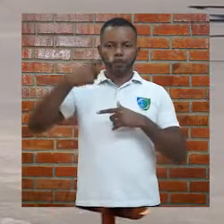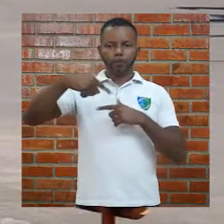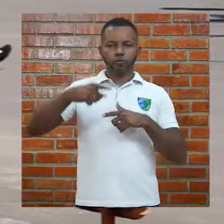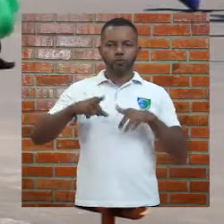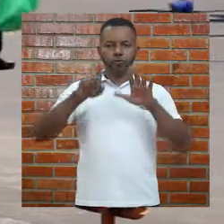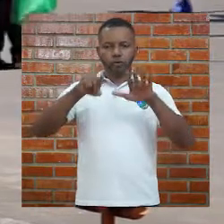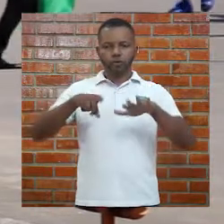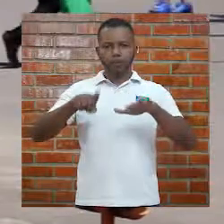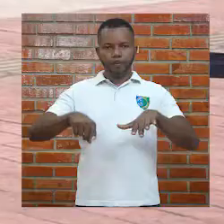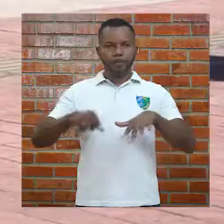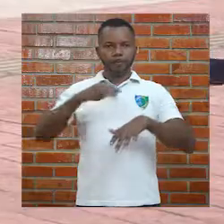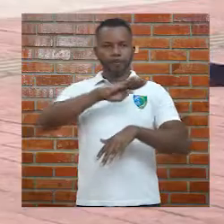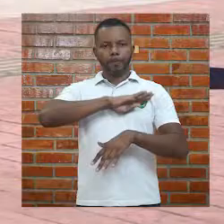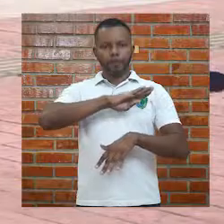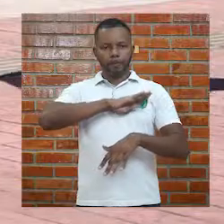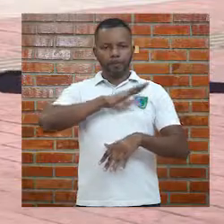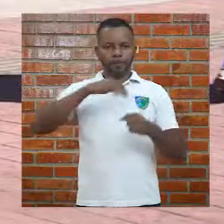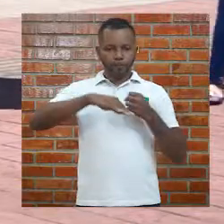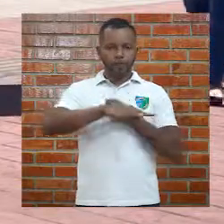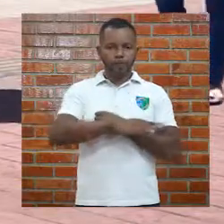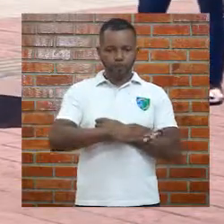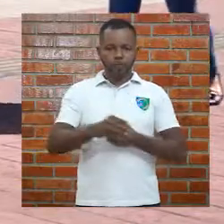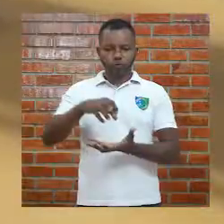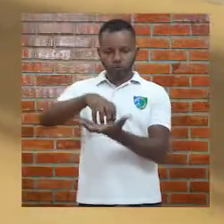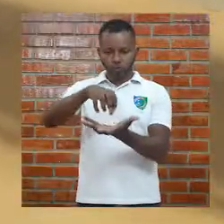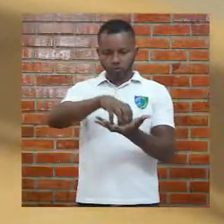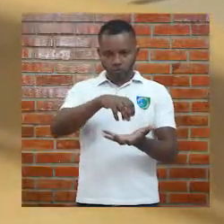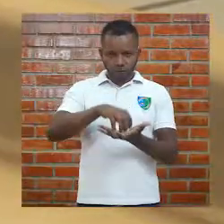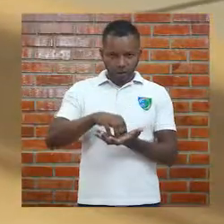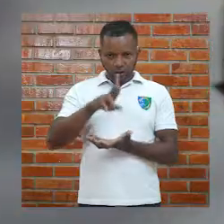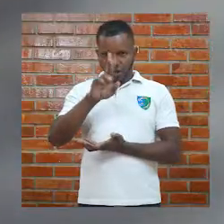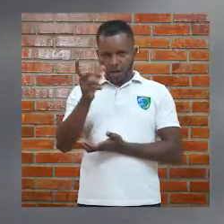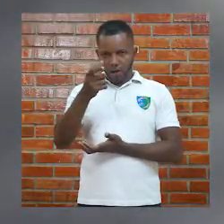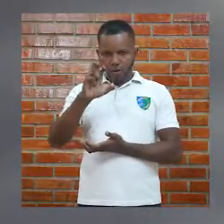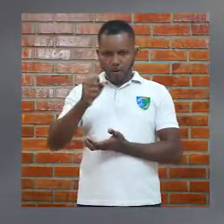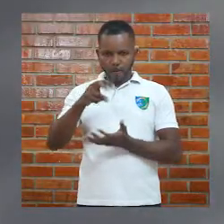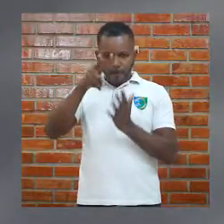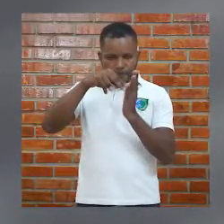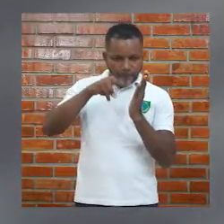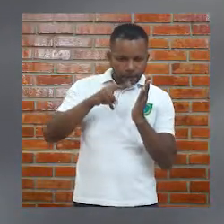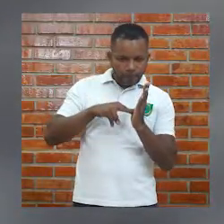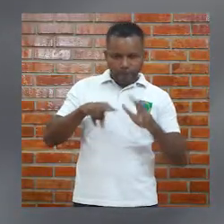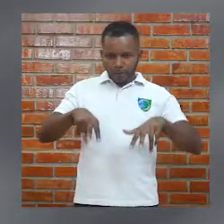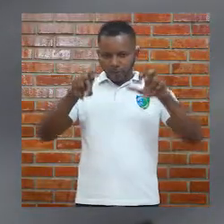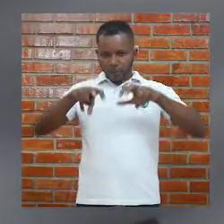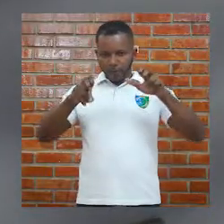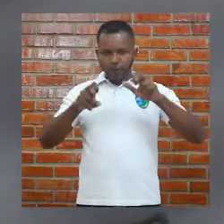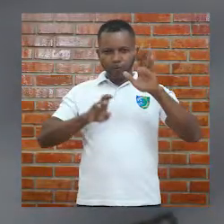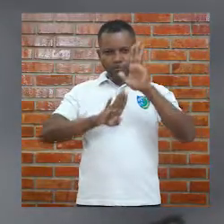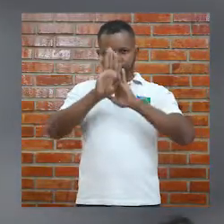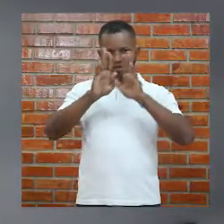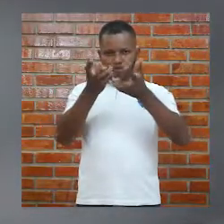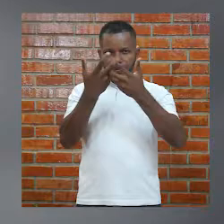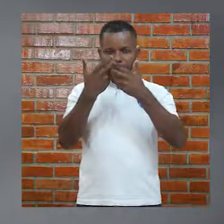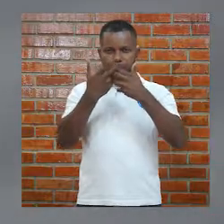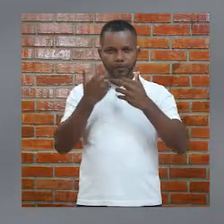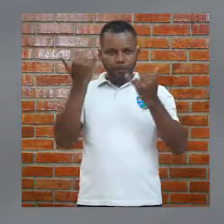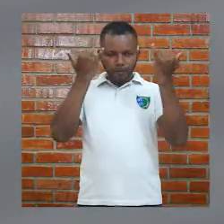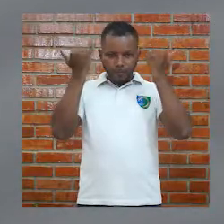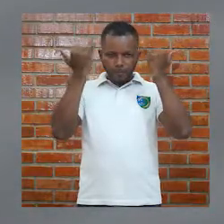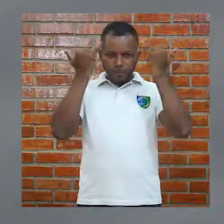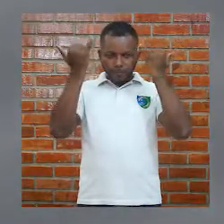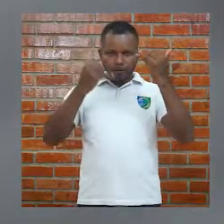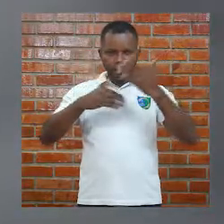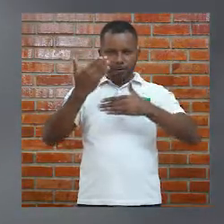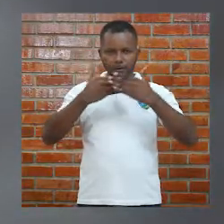A partir del próximo semestre, el distrito podrá tener a disposición un centro regional para la investigación, la innovación y el emprendimiento, en una